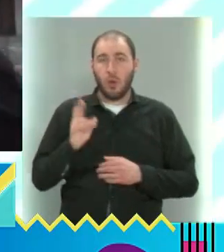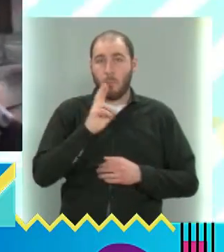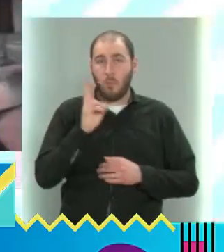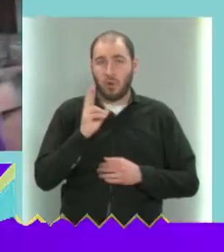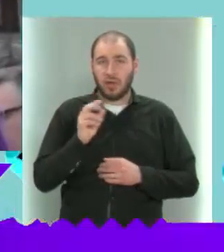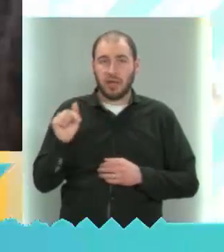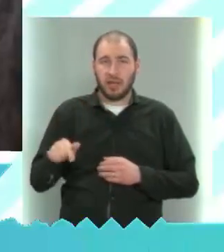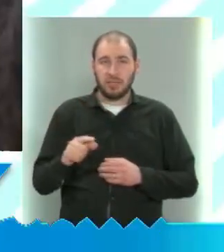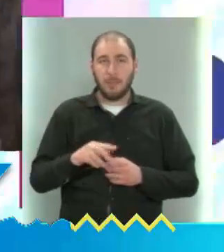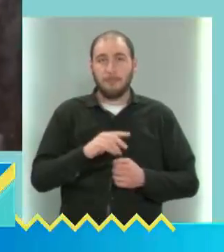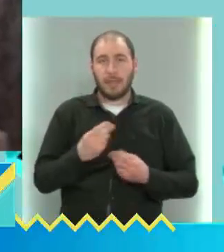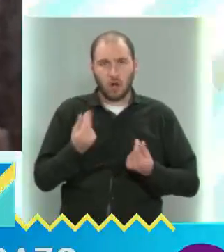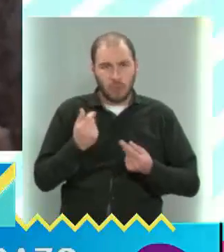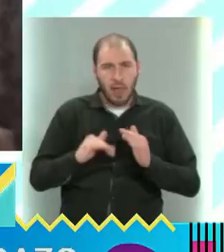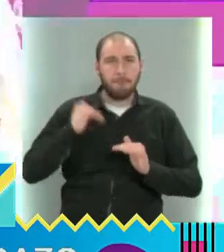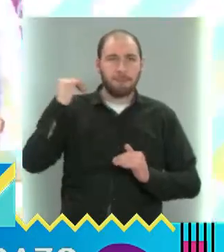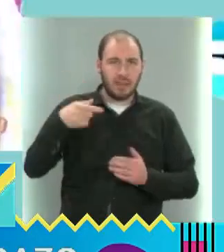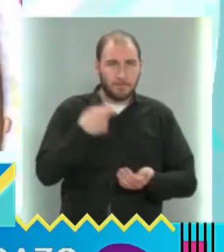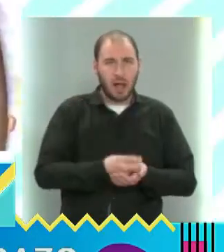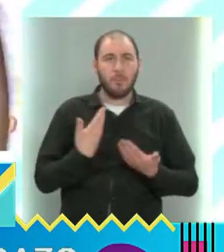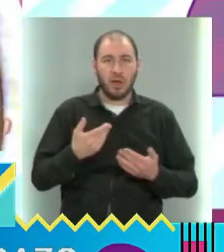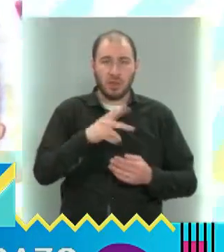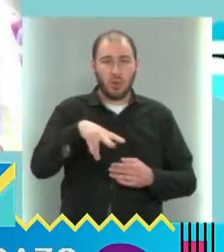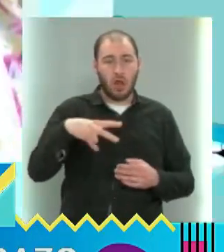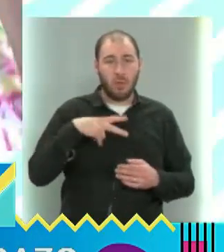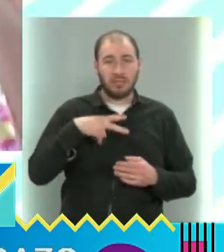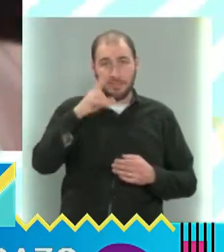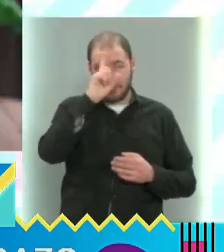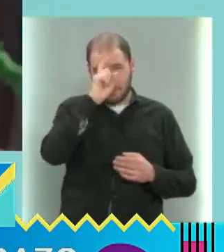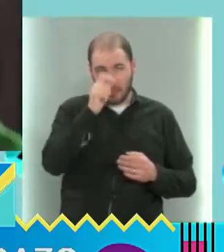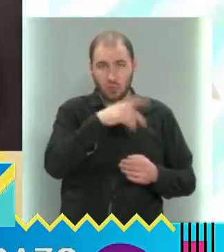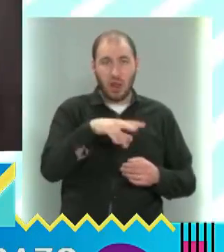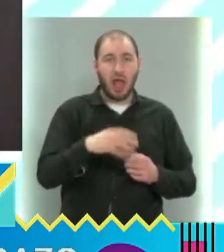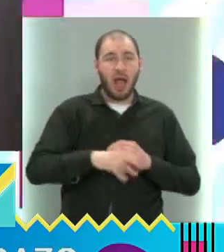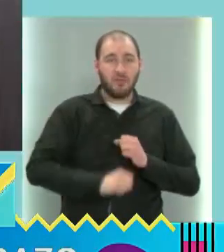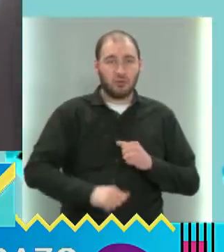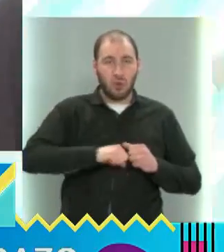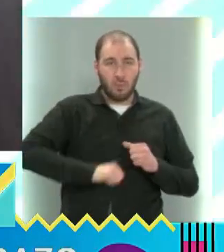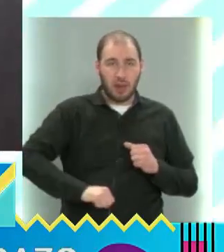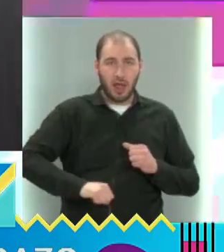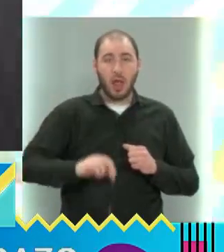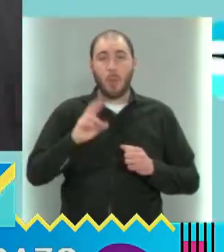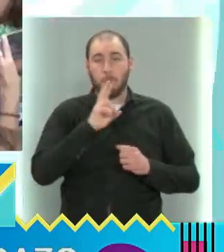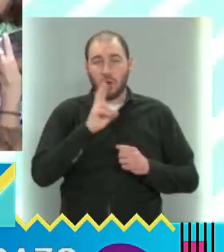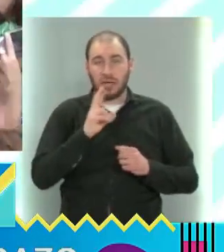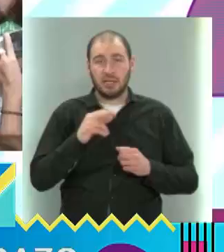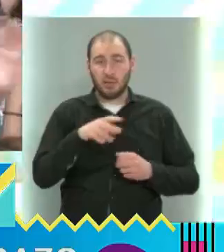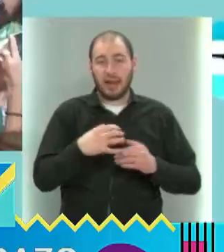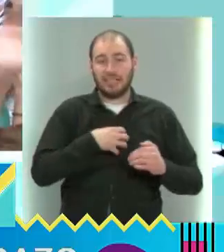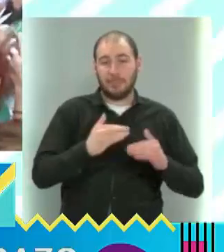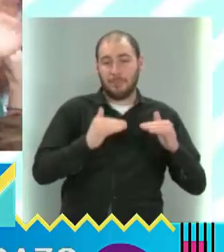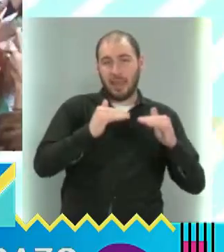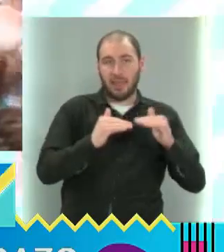que tiene un poder económico más grande y puede pagar va a ir a una clínica y va a acceder a un aborto quirúrgico. Aquella mujer que es de clase